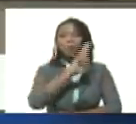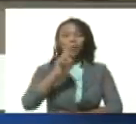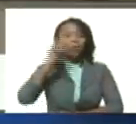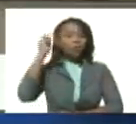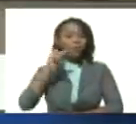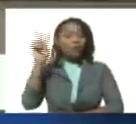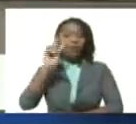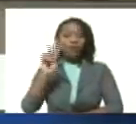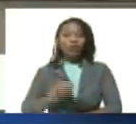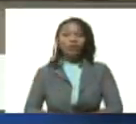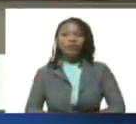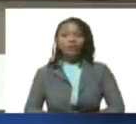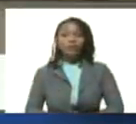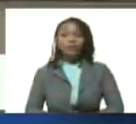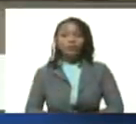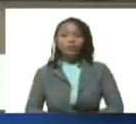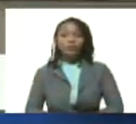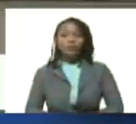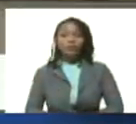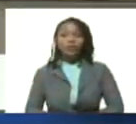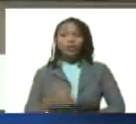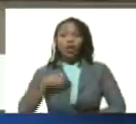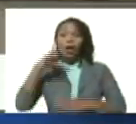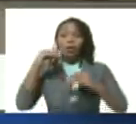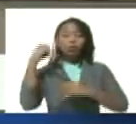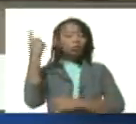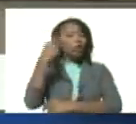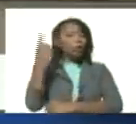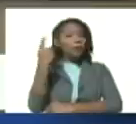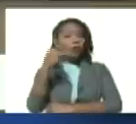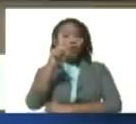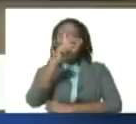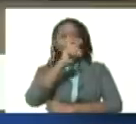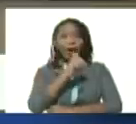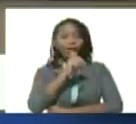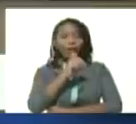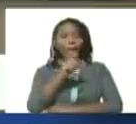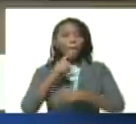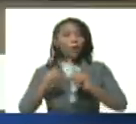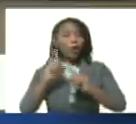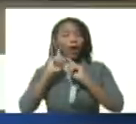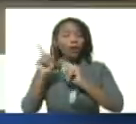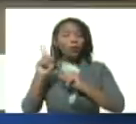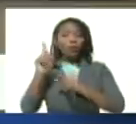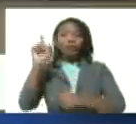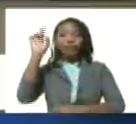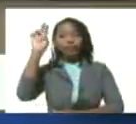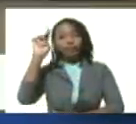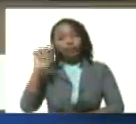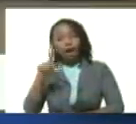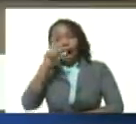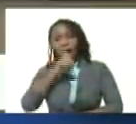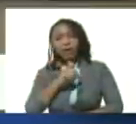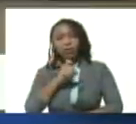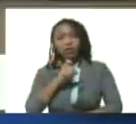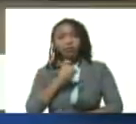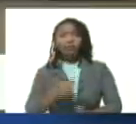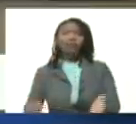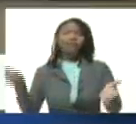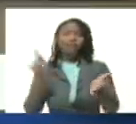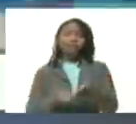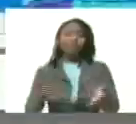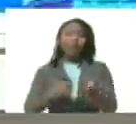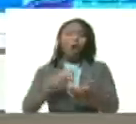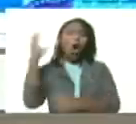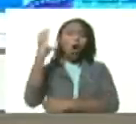de Venezuela. Estoy hablando solamente de un año, pero es que esto es todos los años. Colombia es uno de los países con